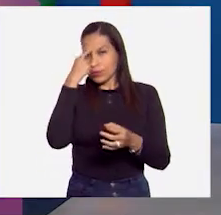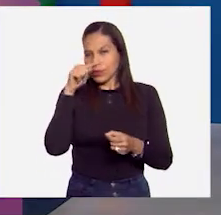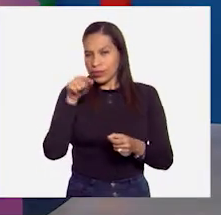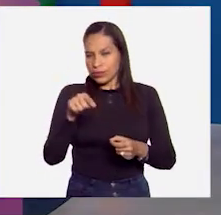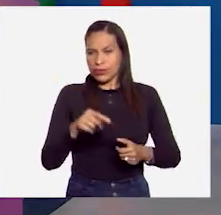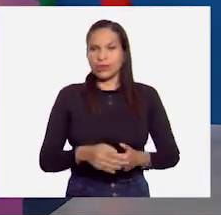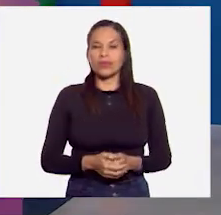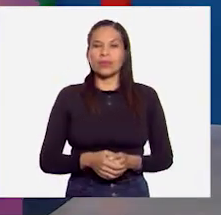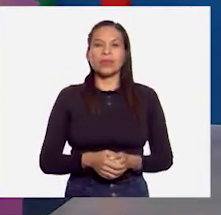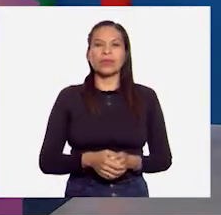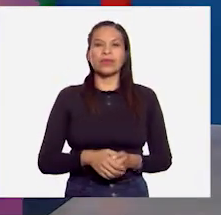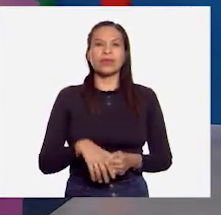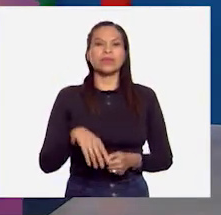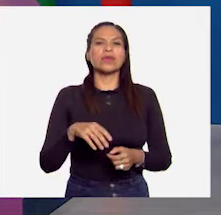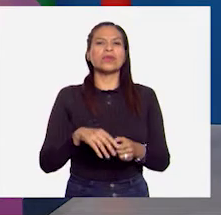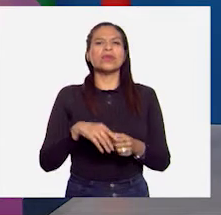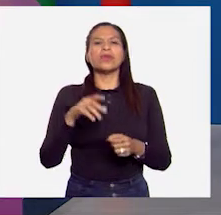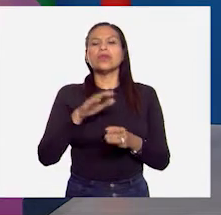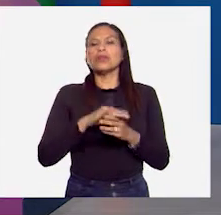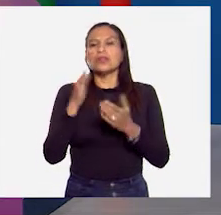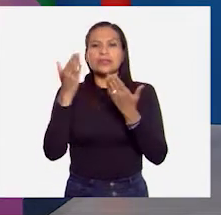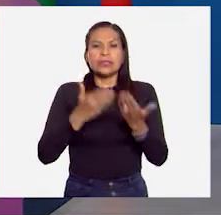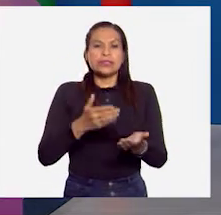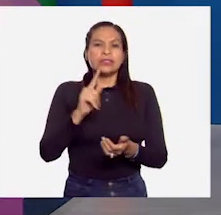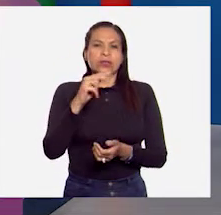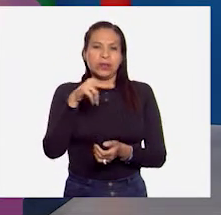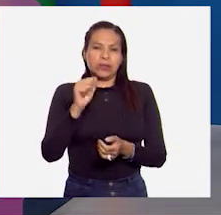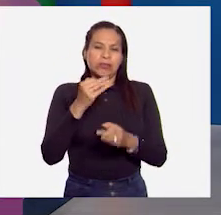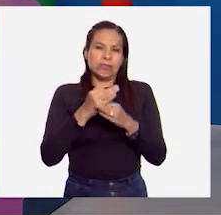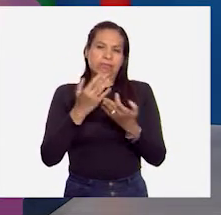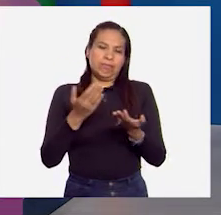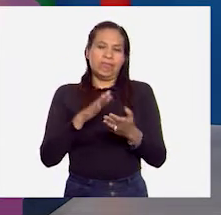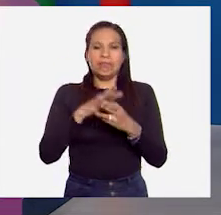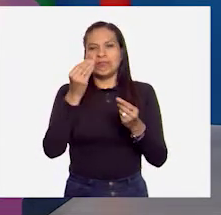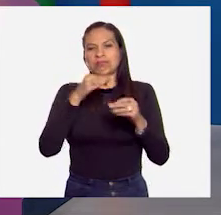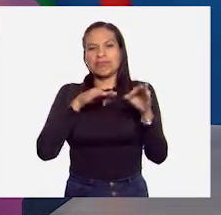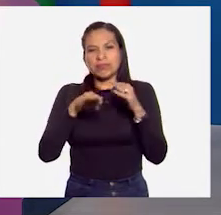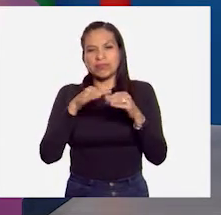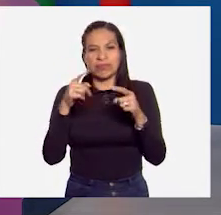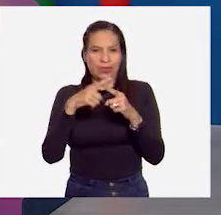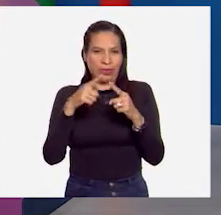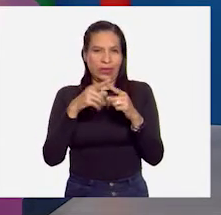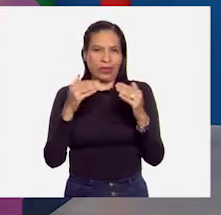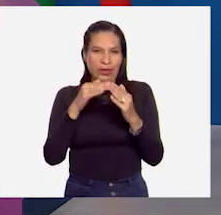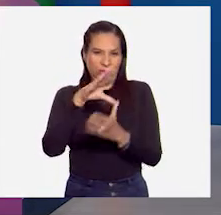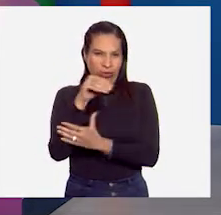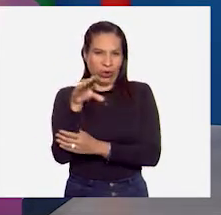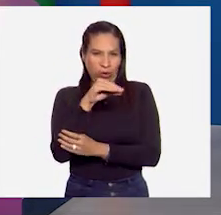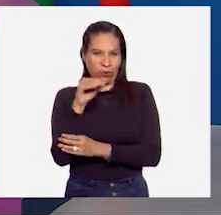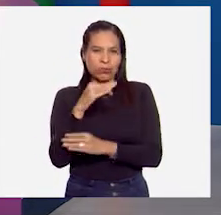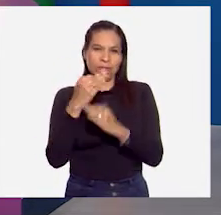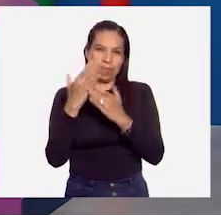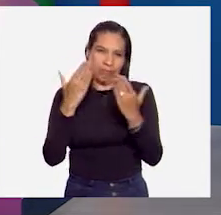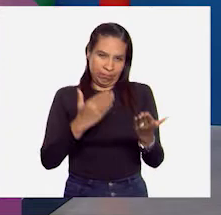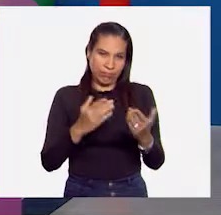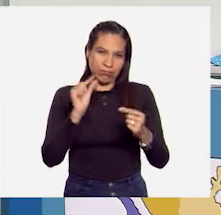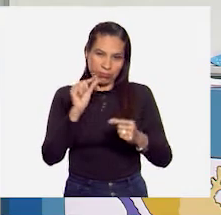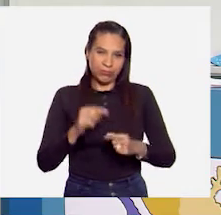usted. Tom no tarda en llegar. Me dijo que estaba cumpliendo con sus tareas en casa y que llegaba en un